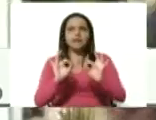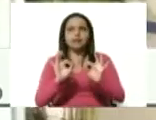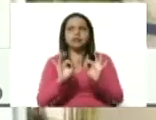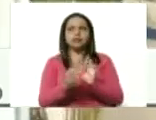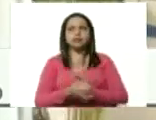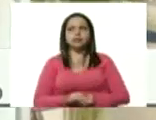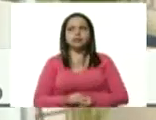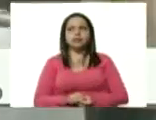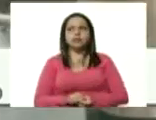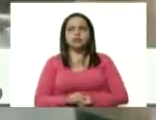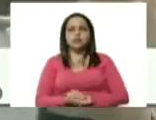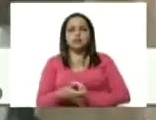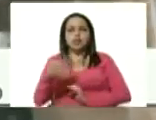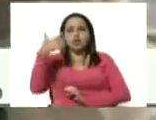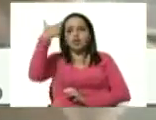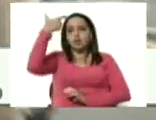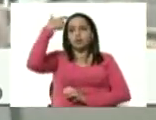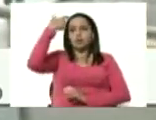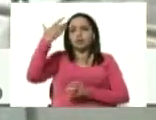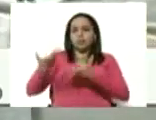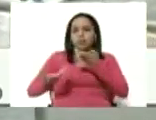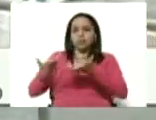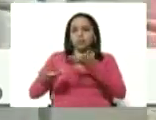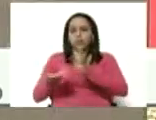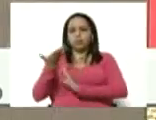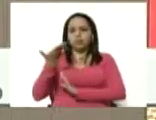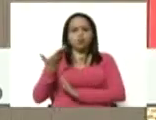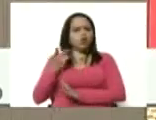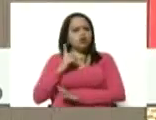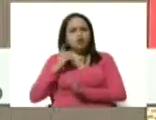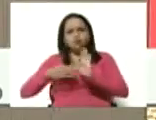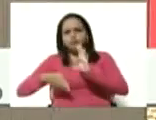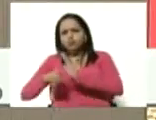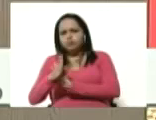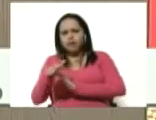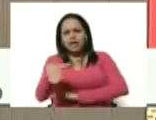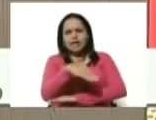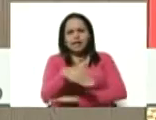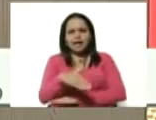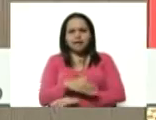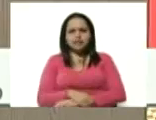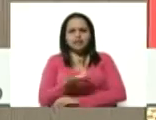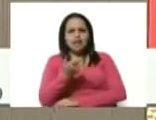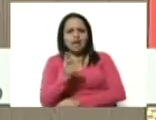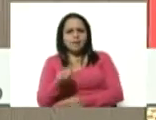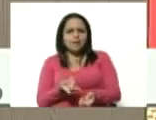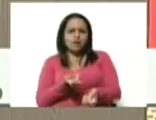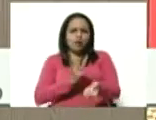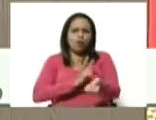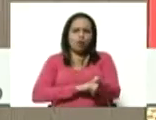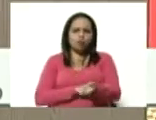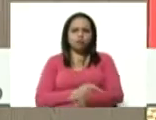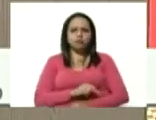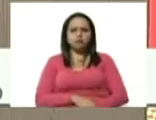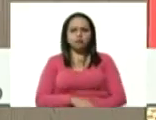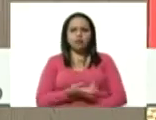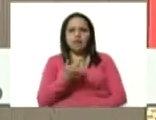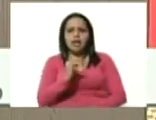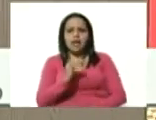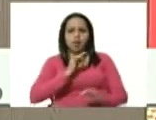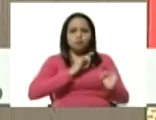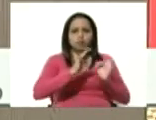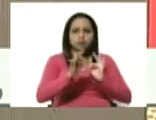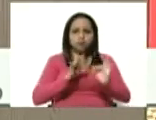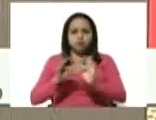de toma de la temperatura. No salgamos a correr riesgo de empeorar nuestra situación en caso de estar contagiado y